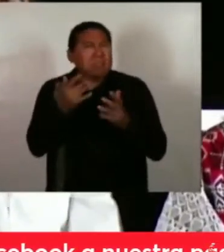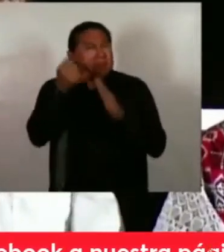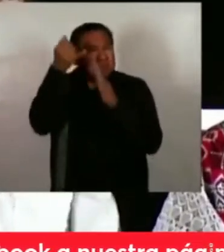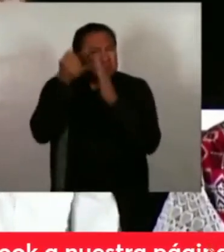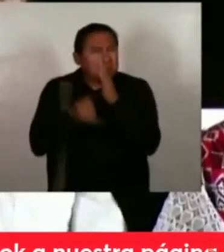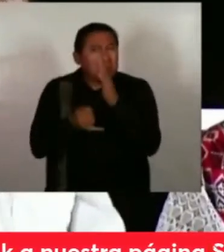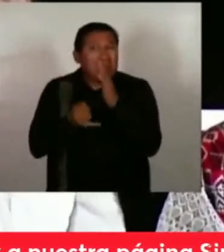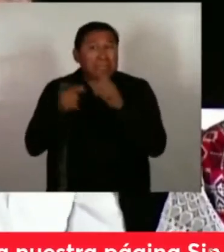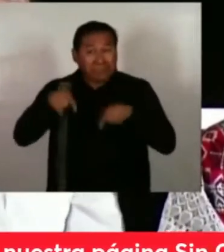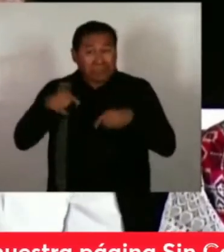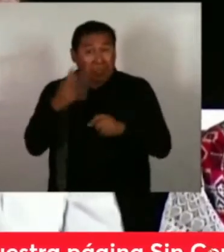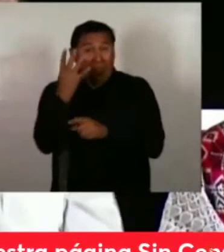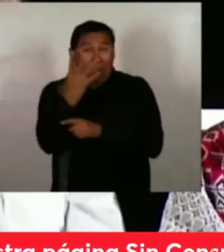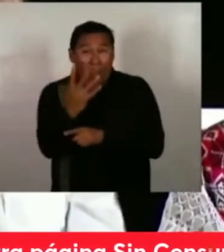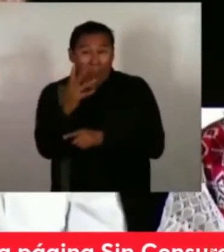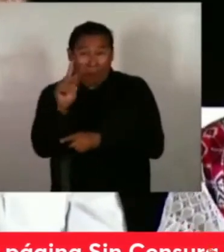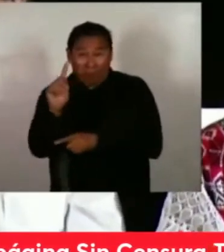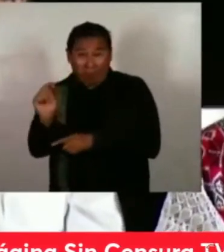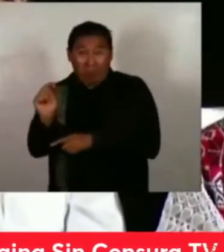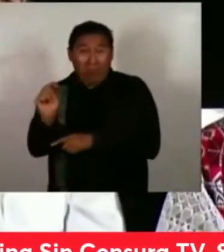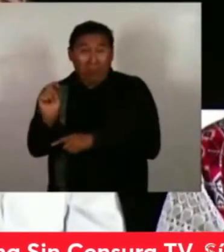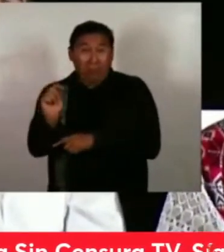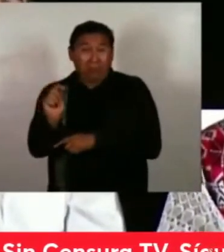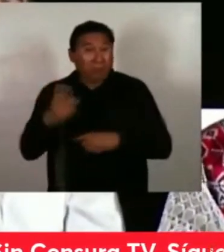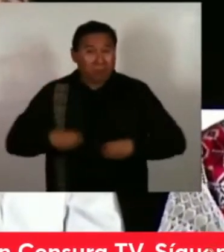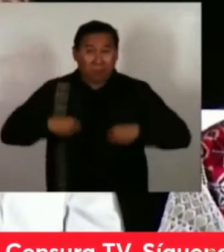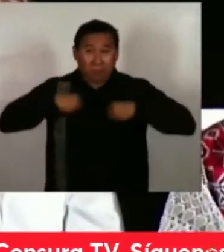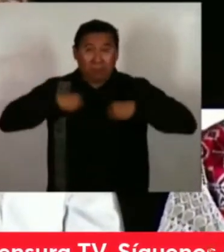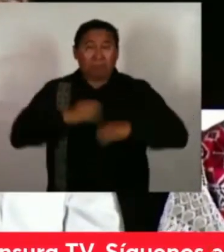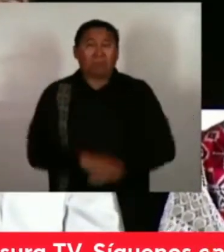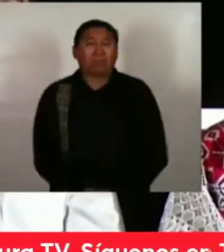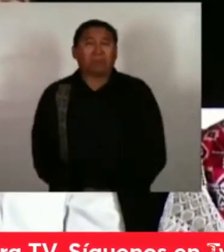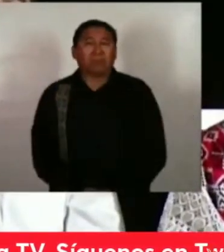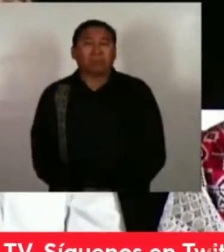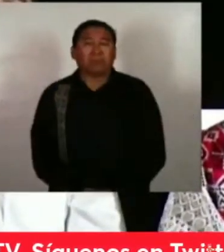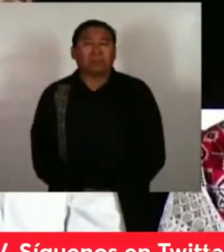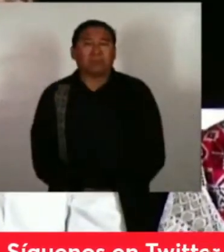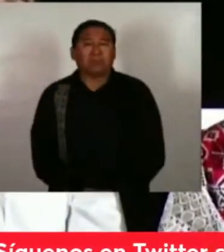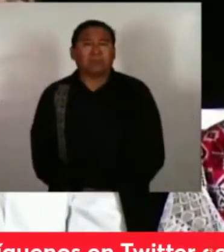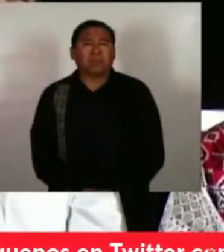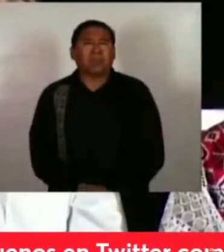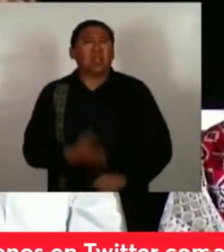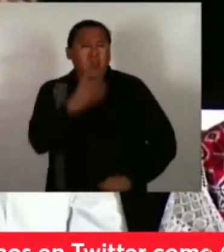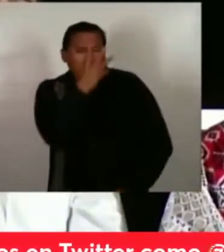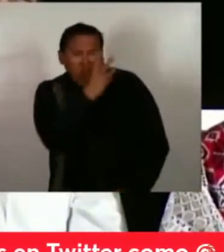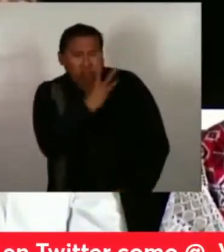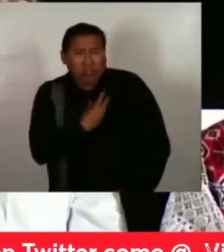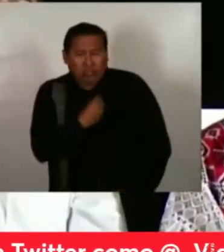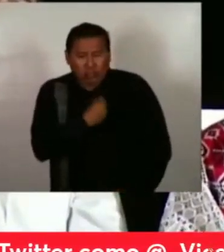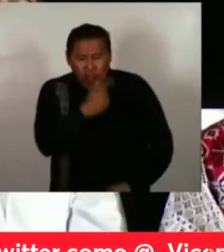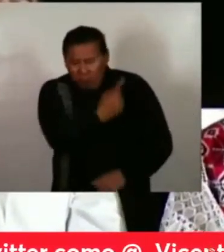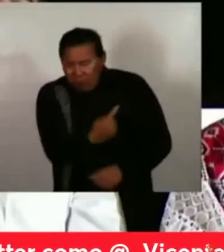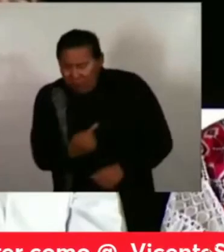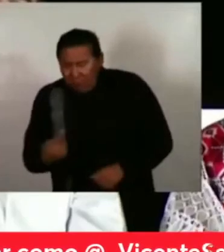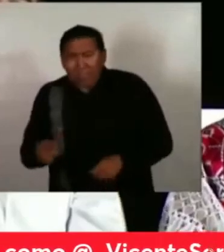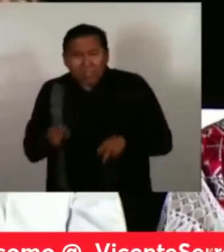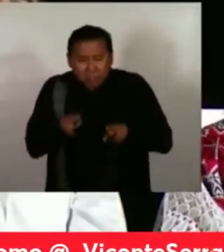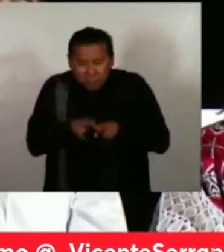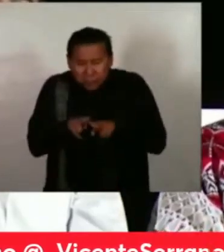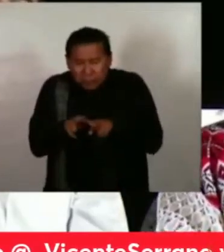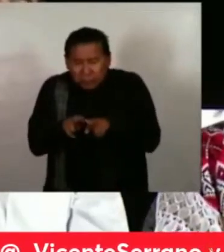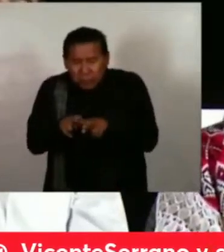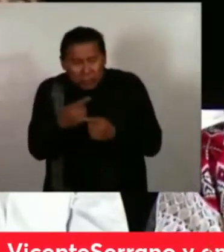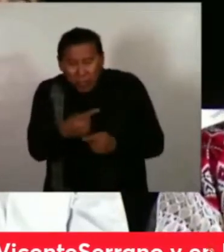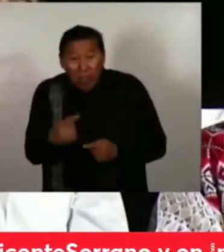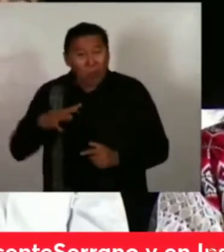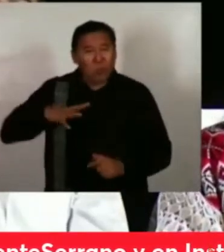Estamos viviendo la cuarta transformación. Nuestros hijos, nuestros nietos van a estar